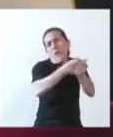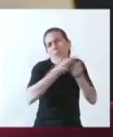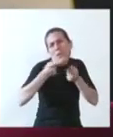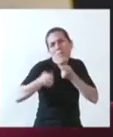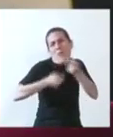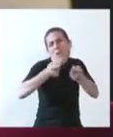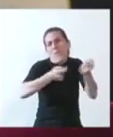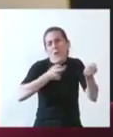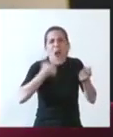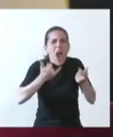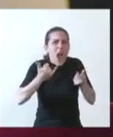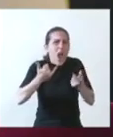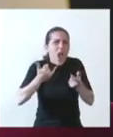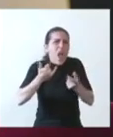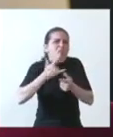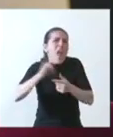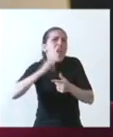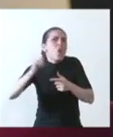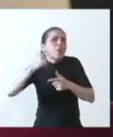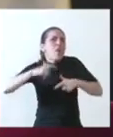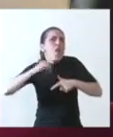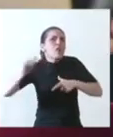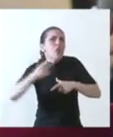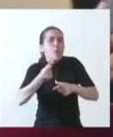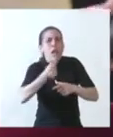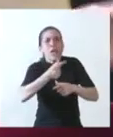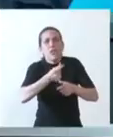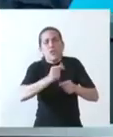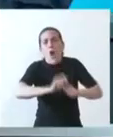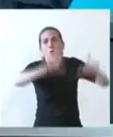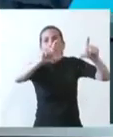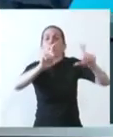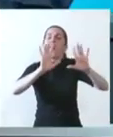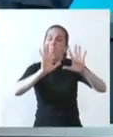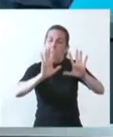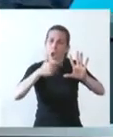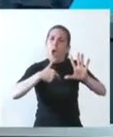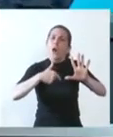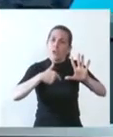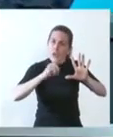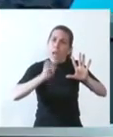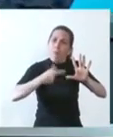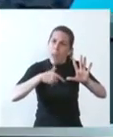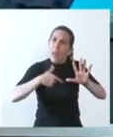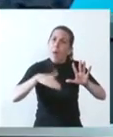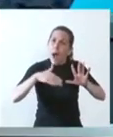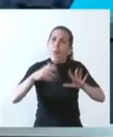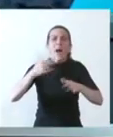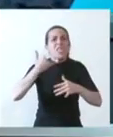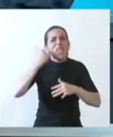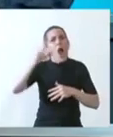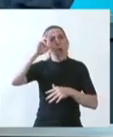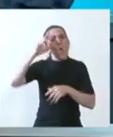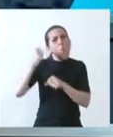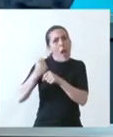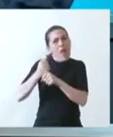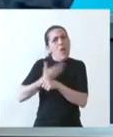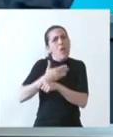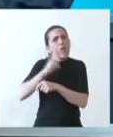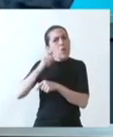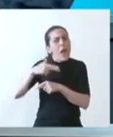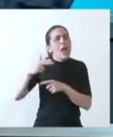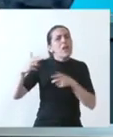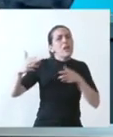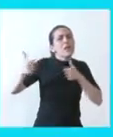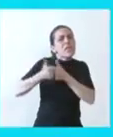denuncias que están subiendo los precios. No, bueno, en eso vamos a trabajar también ya está trabajando CULFAS con la Secretaría de